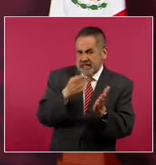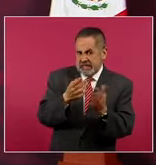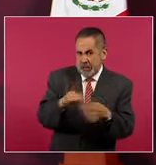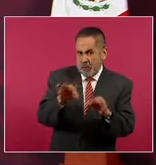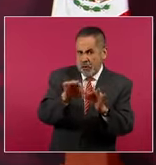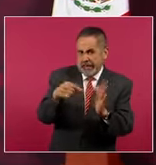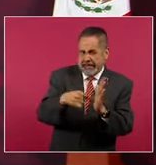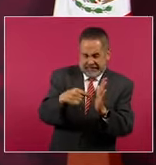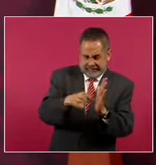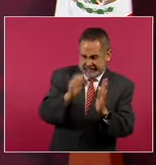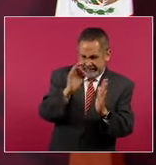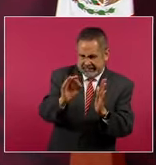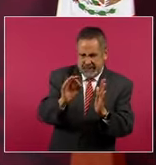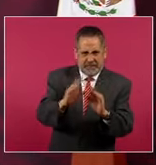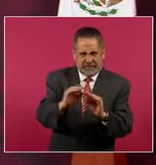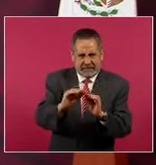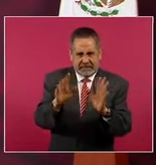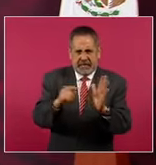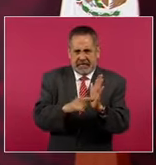importante, clave.